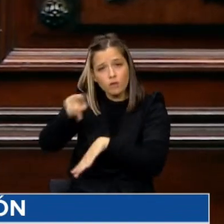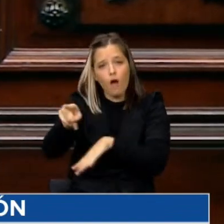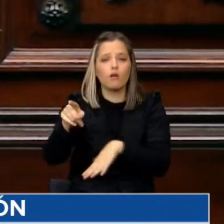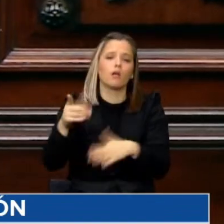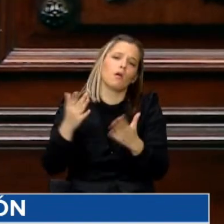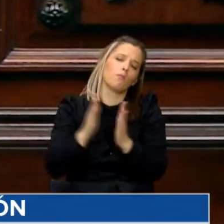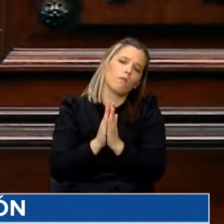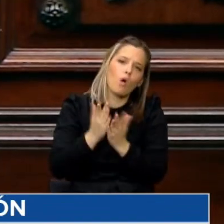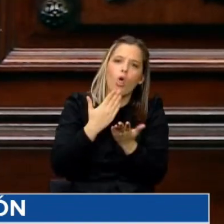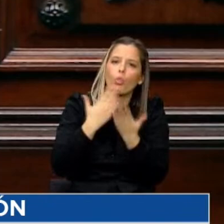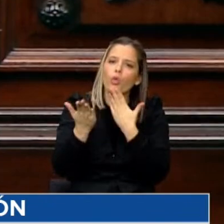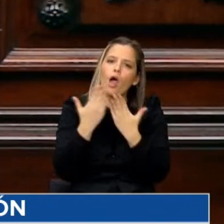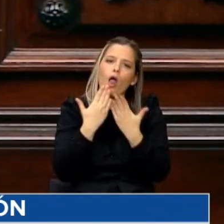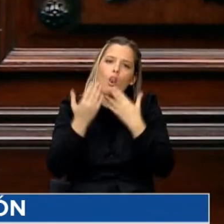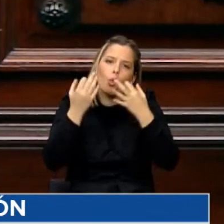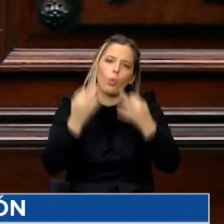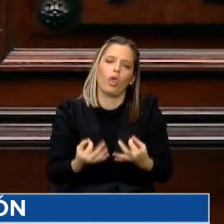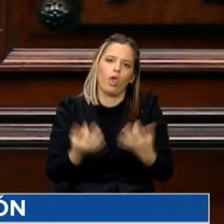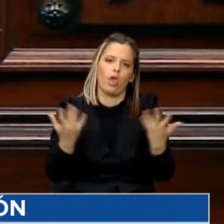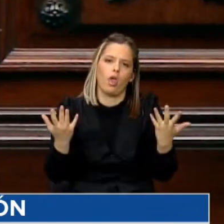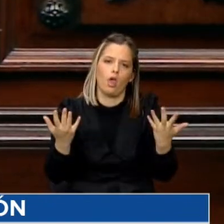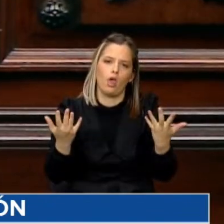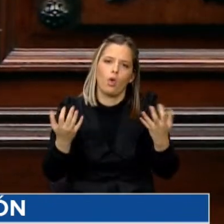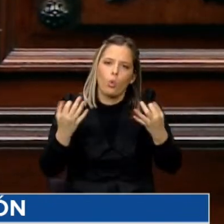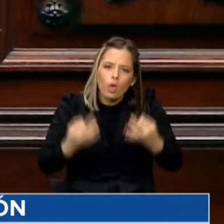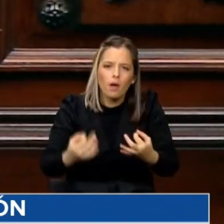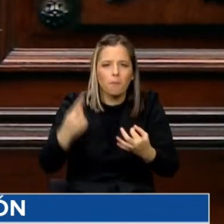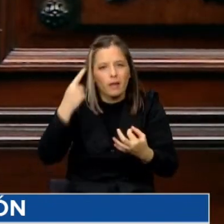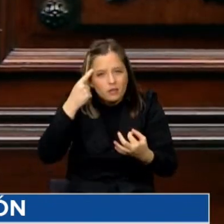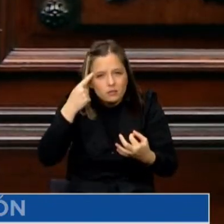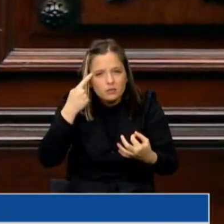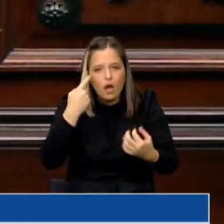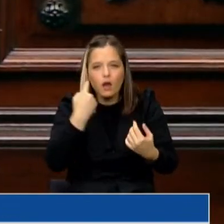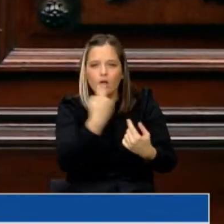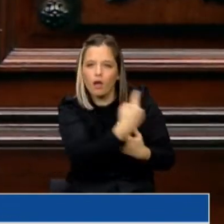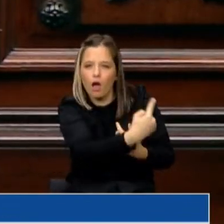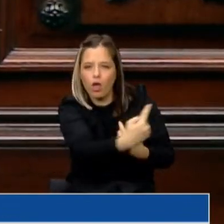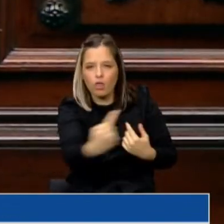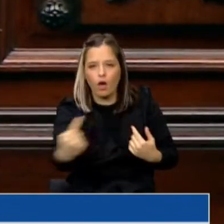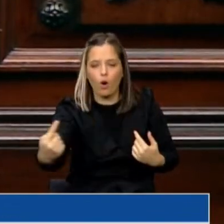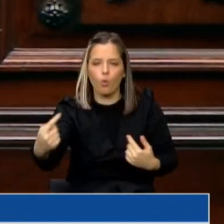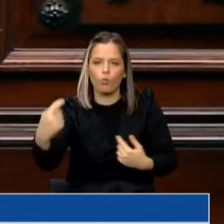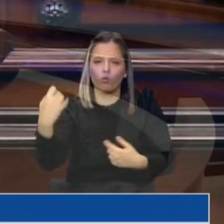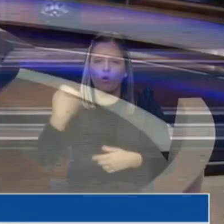no sé si el término, más coloquial, más fraterno.